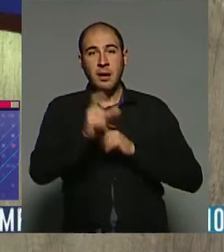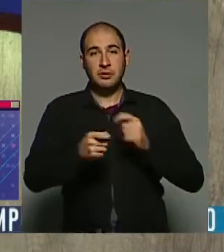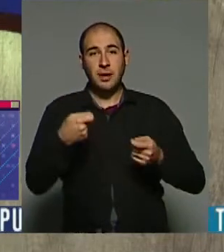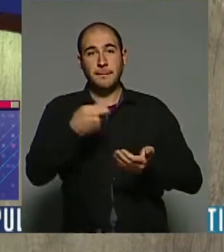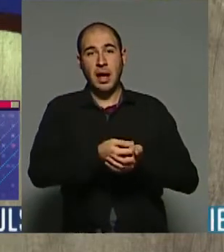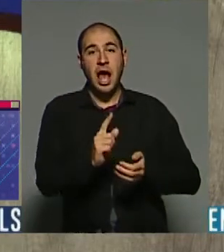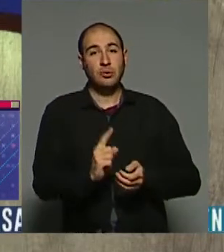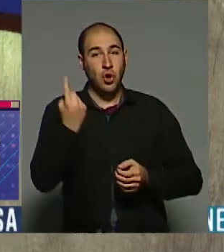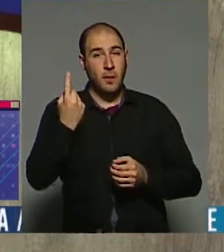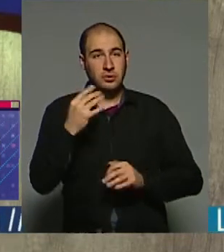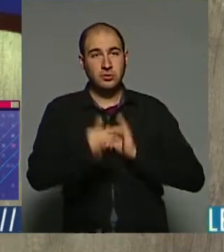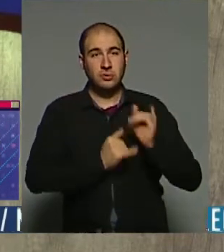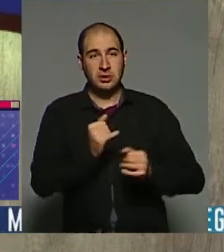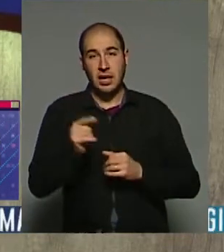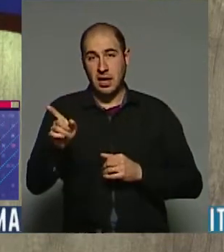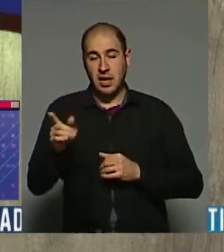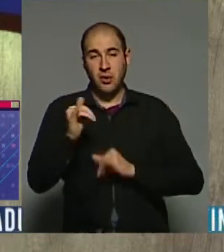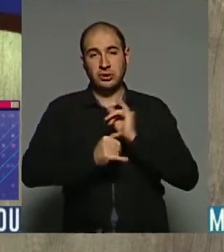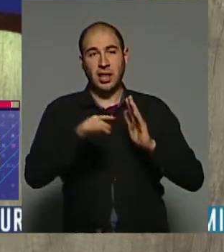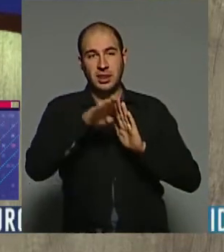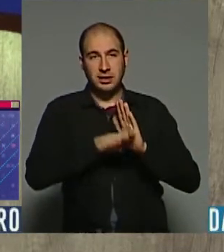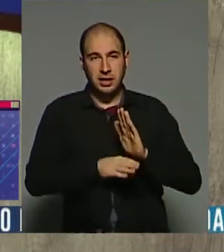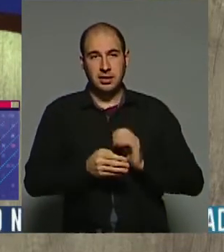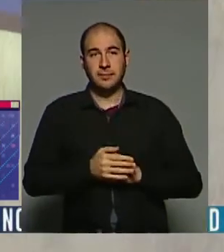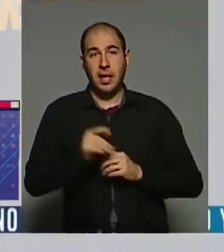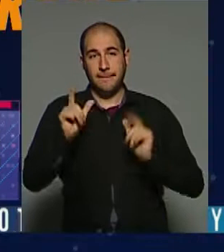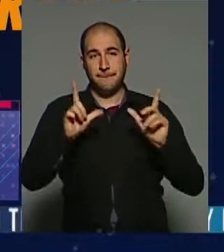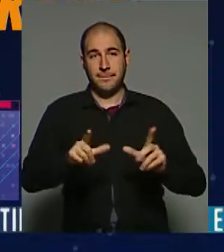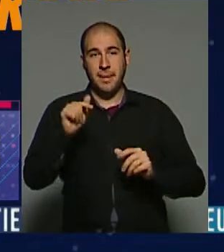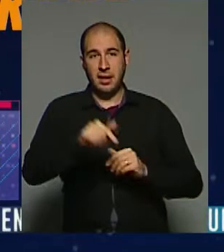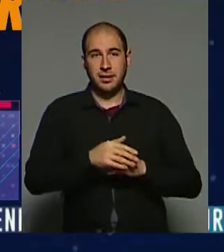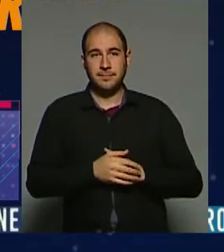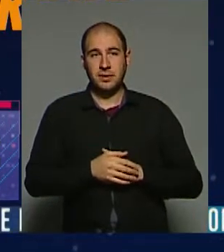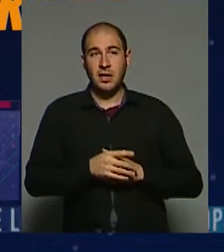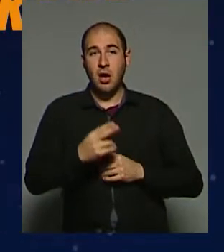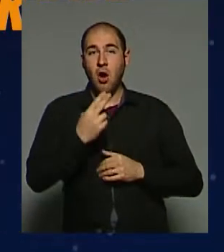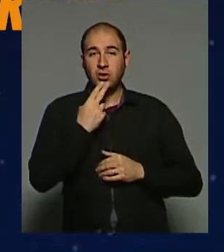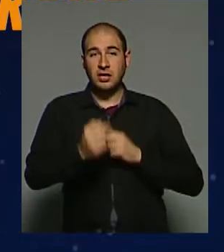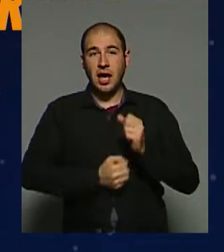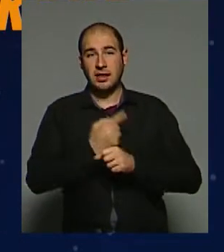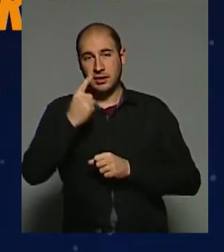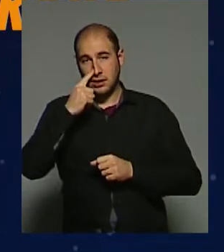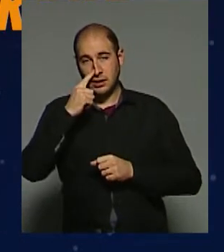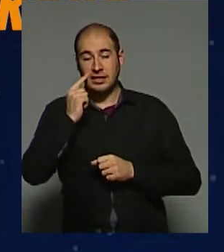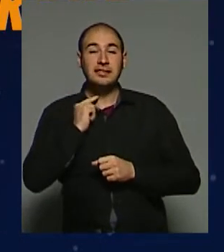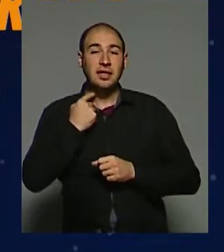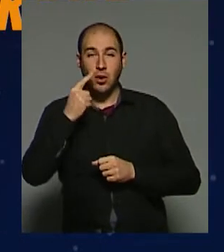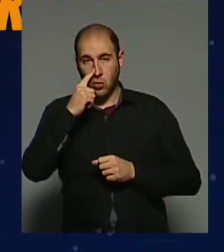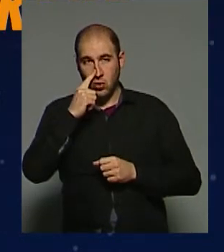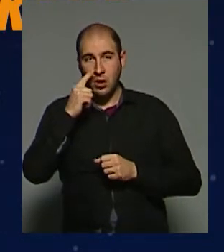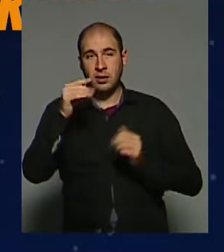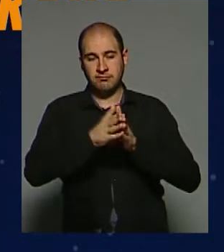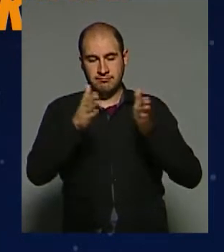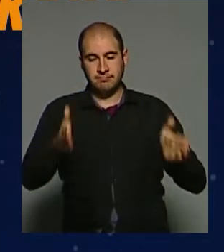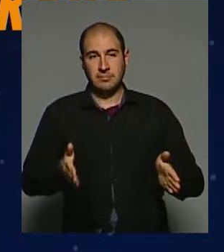aportadores autónomos, estamos hablando, como dice detalladamente ahí en la placa al costado mío, desde el 11 hasta el 13 de junio es cuando están